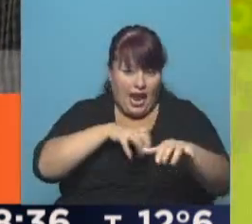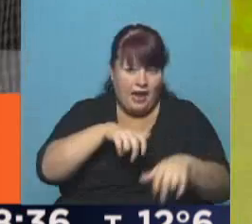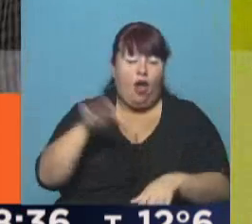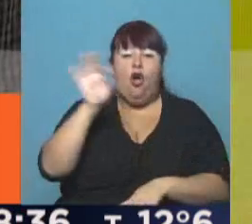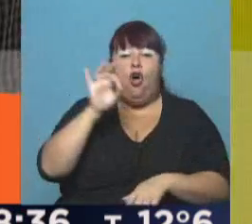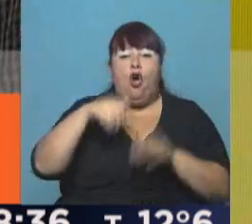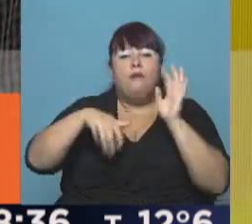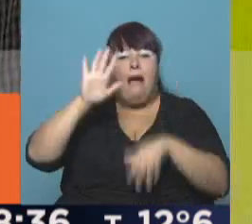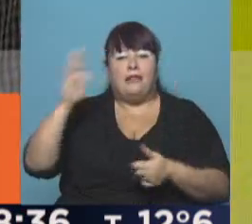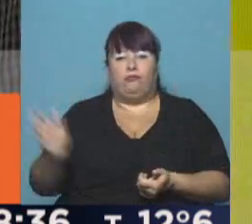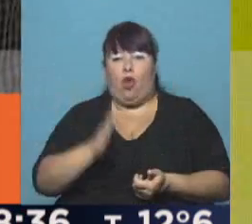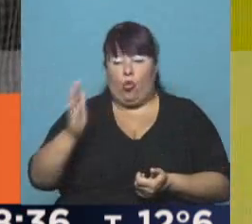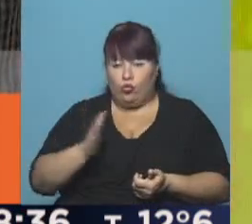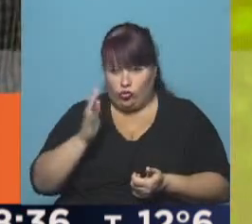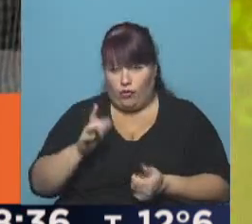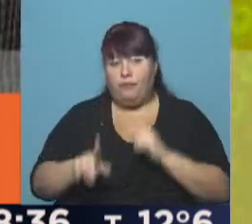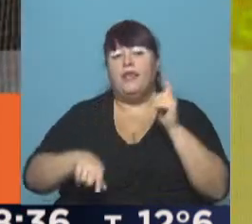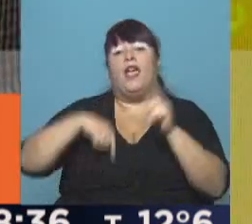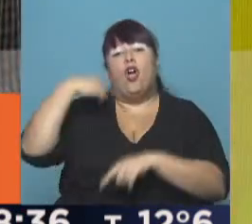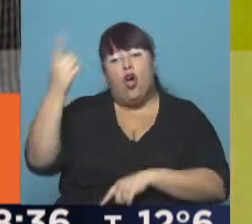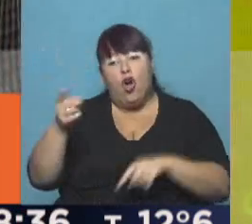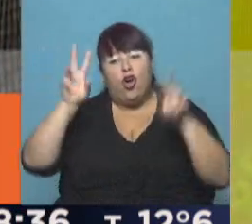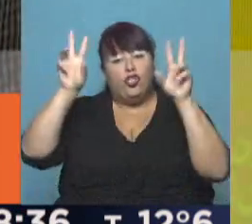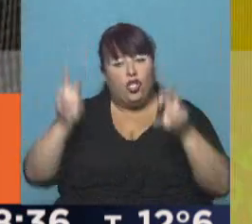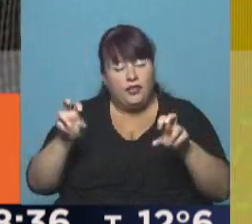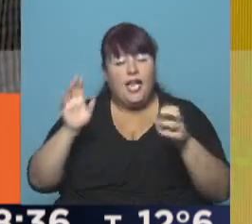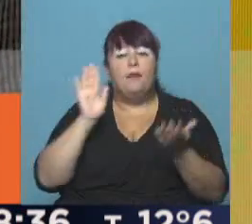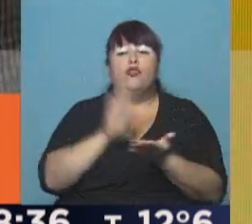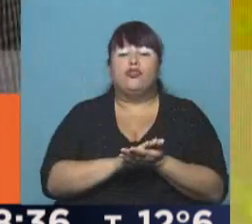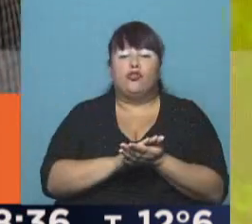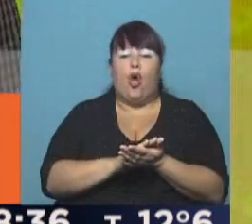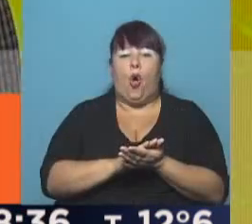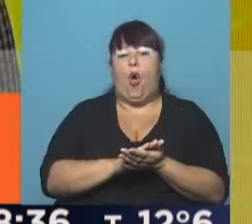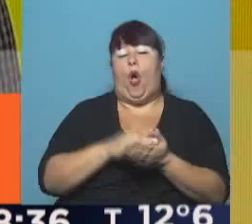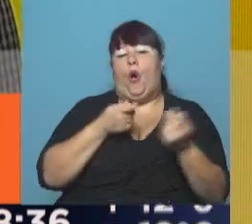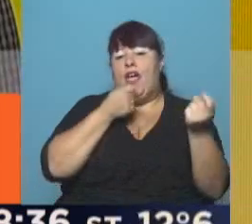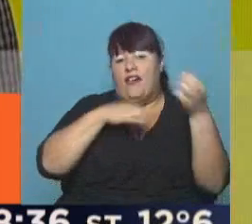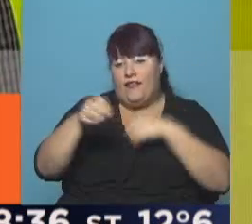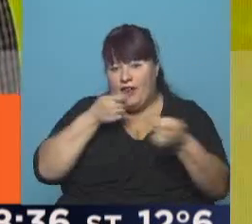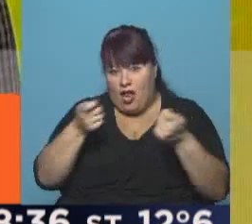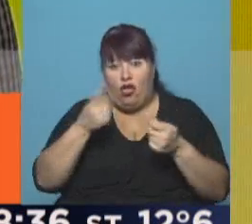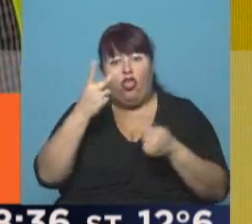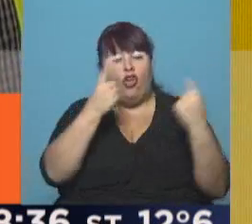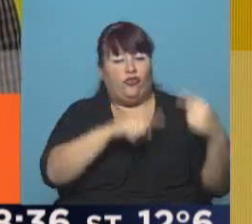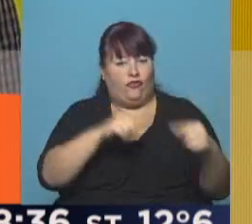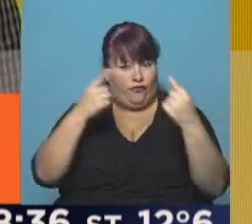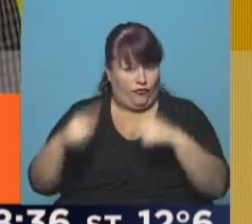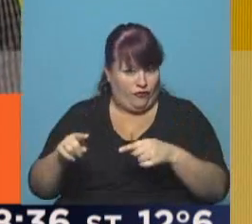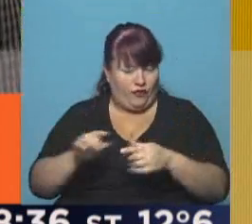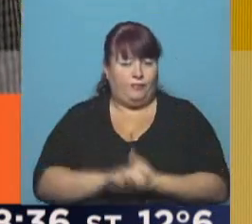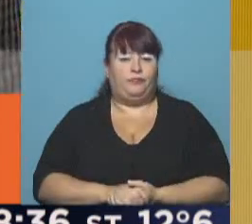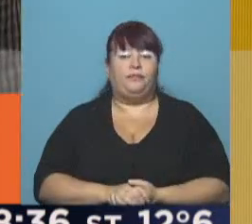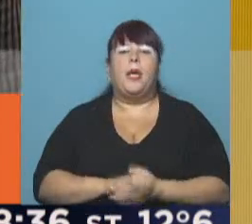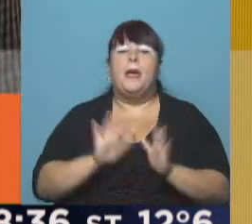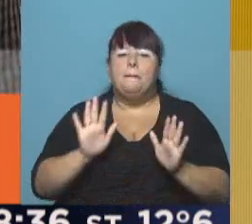darle mayor productividad después está otro tema que tiene que ver con la cadena de comercialización de los son dos temas distintos